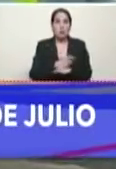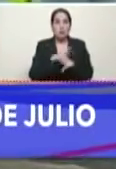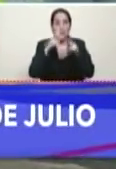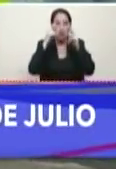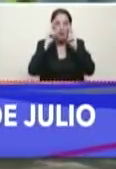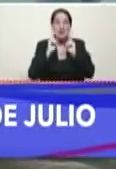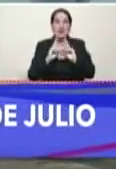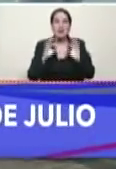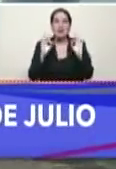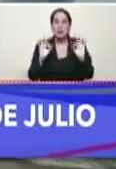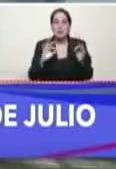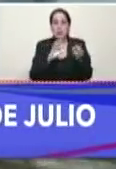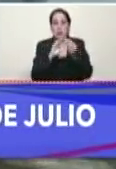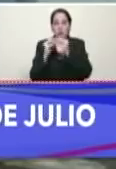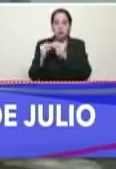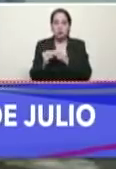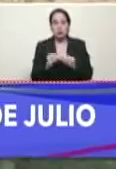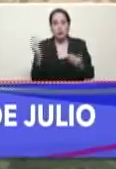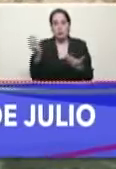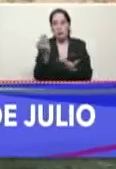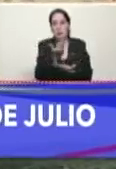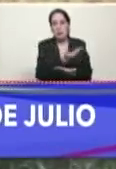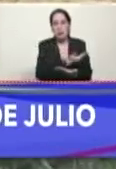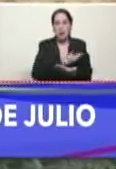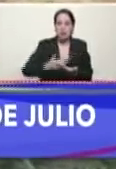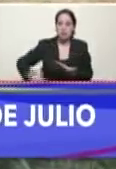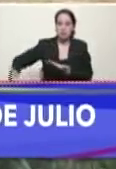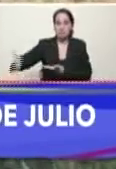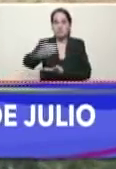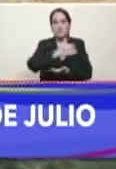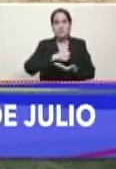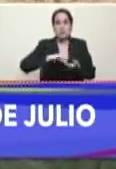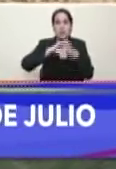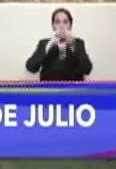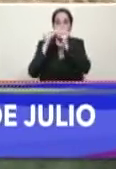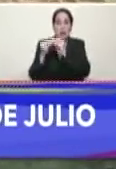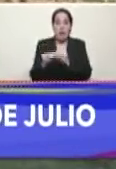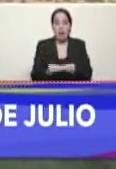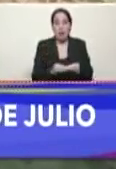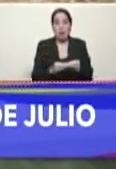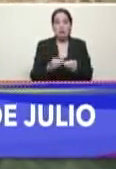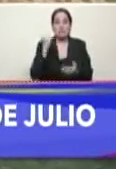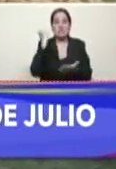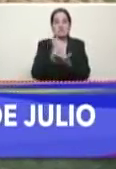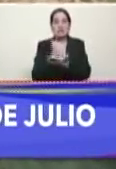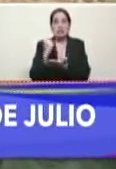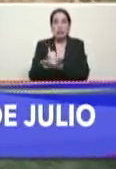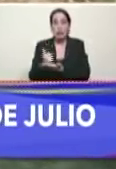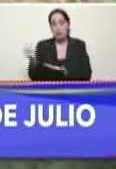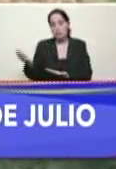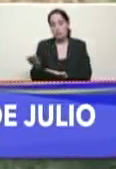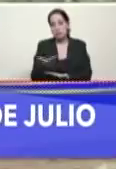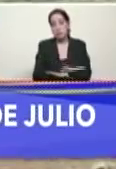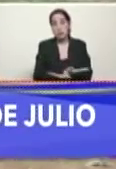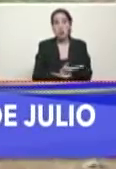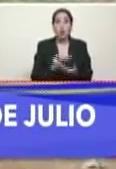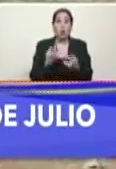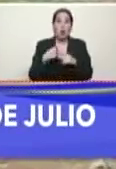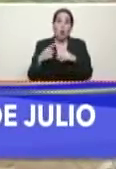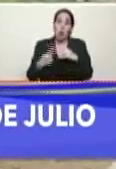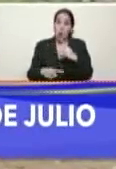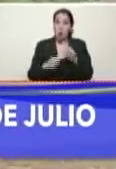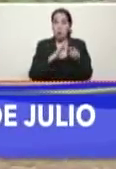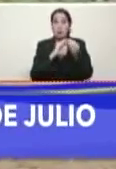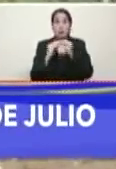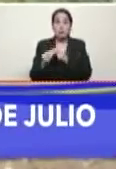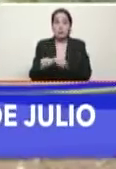limpiando, desalinizando todo lo que tiene que ver la señalización, la poda, el recuperando los espacios para nuestra querida